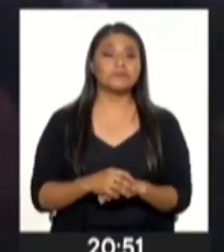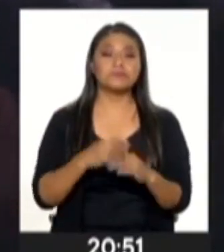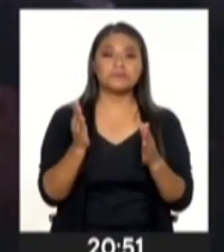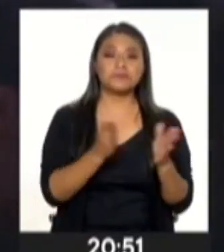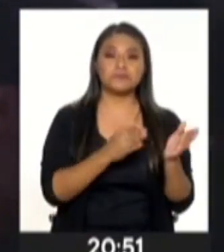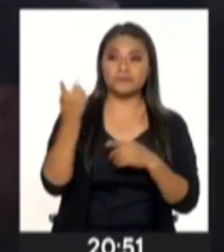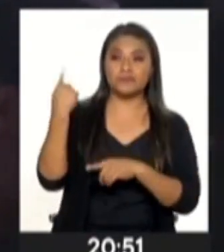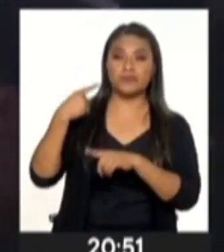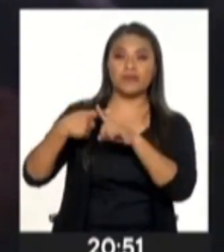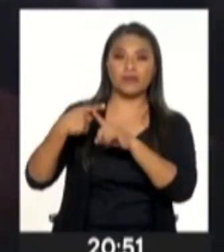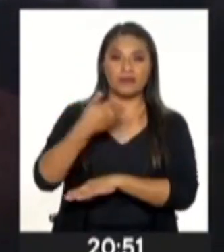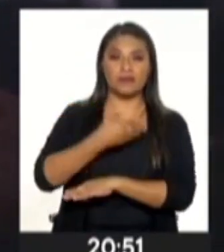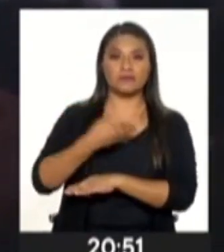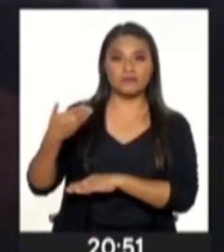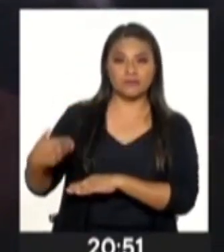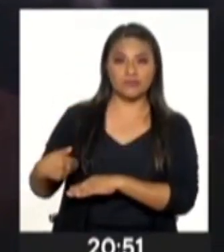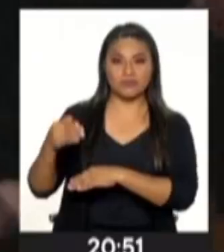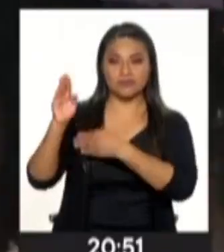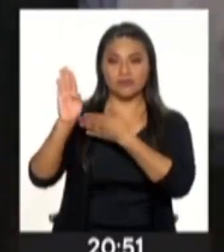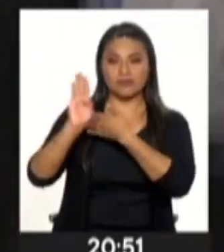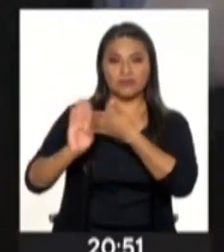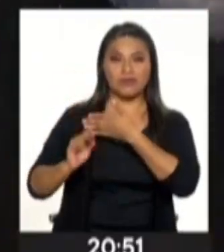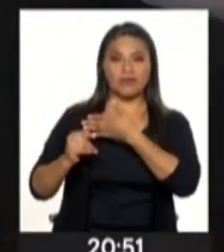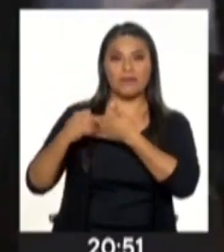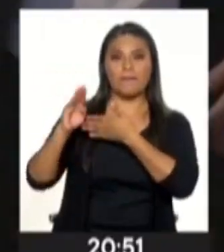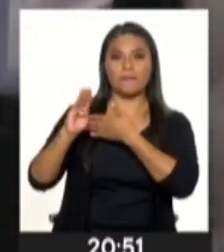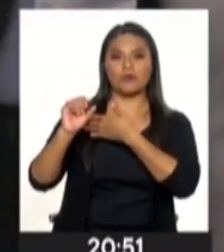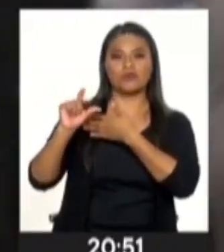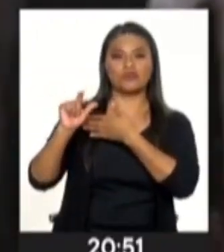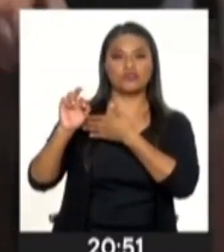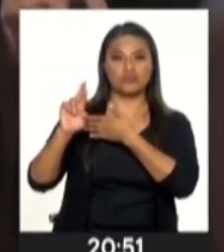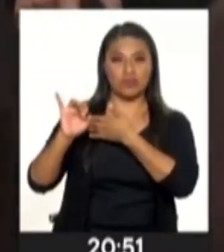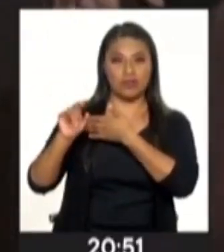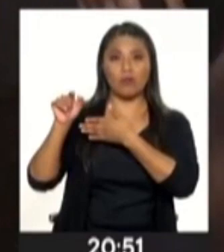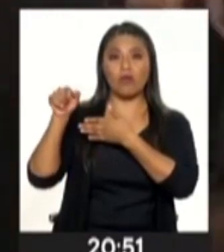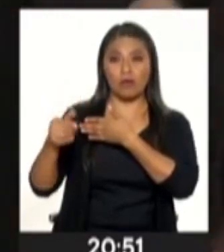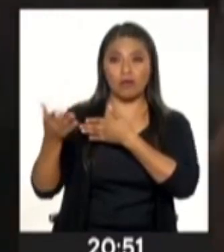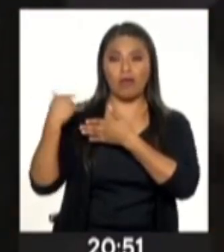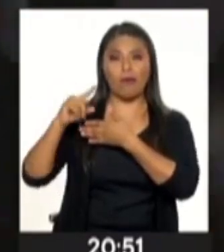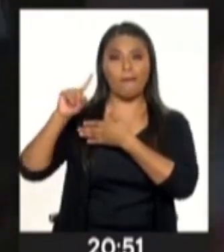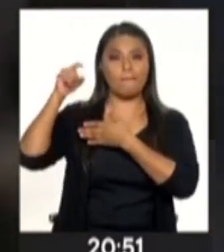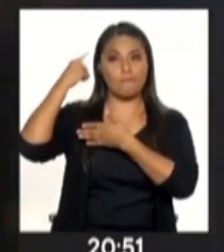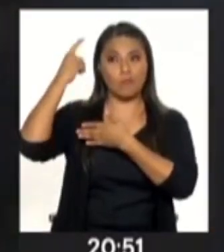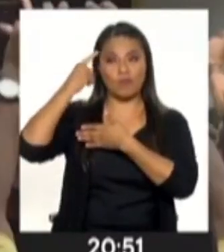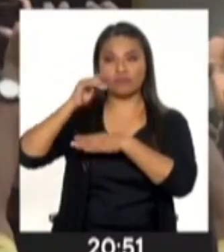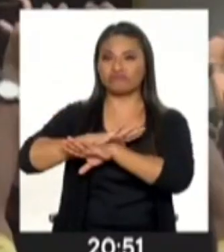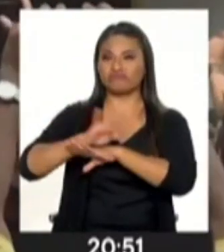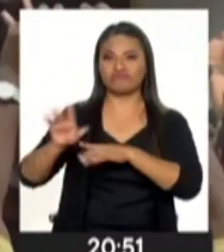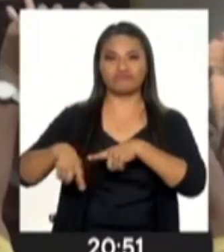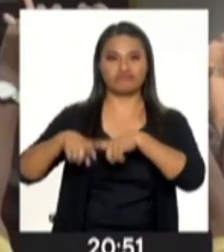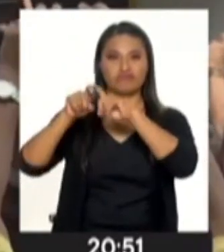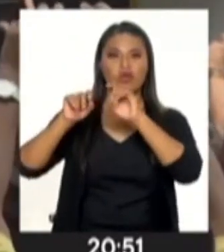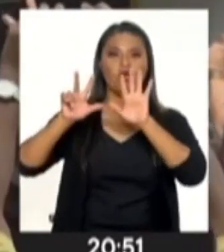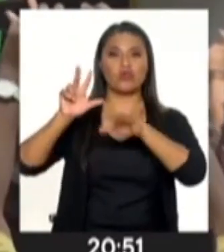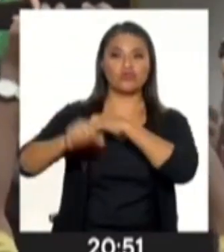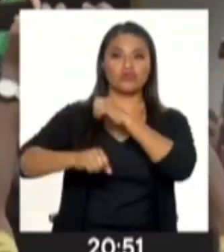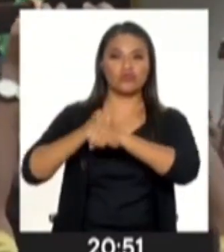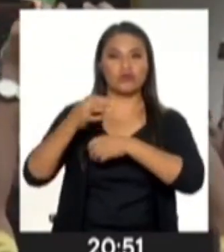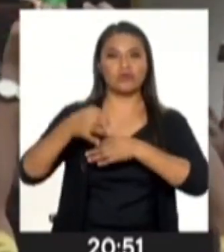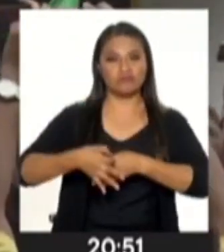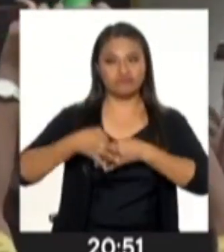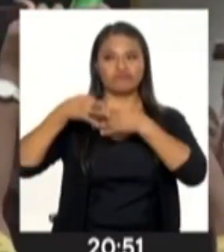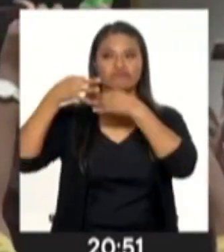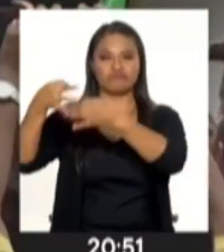El expresidente brasileño Jair Bolsonaro fue inhabilitado políticamente por 8 años, dejándolo fuera de la competencia de